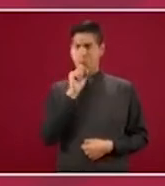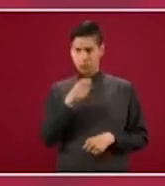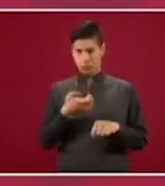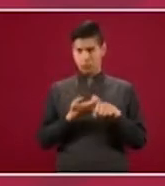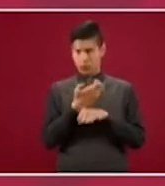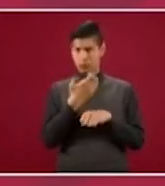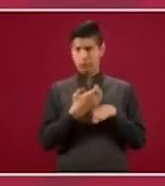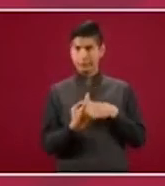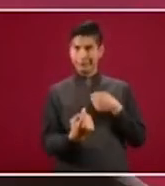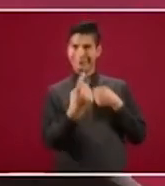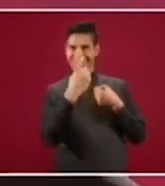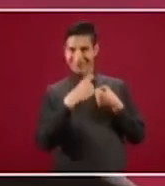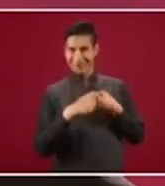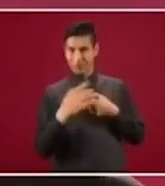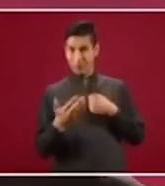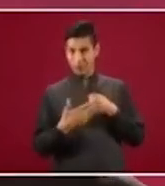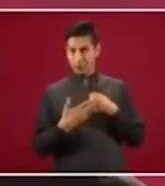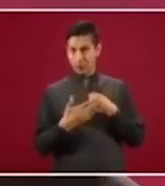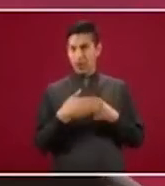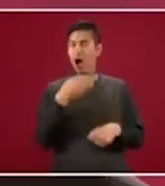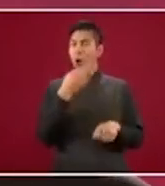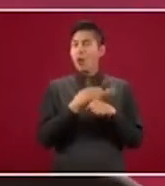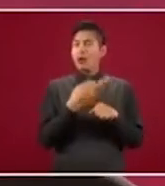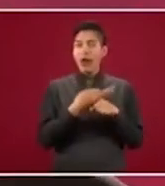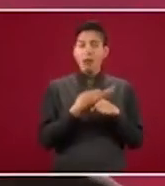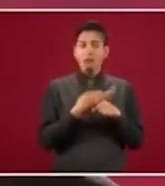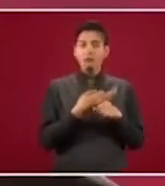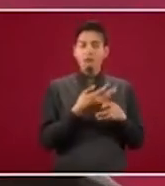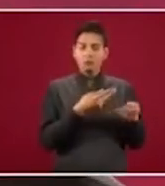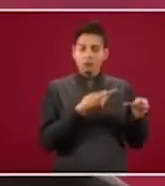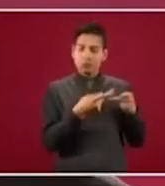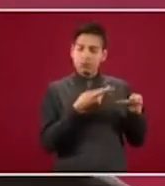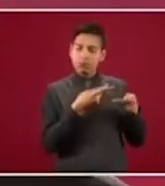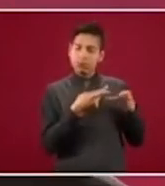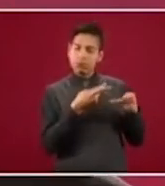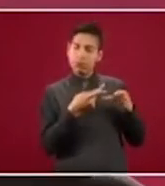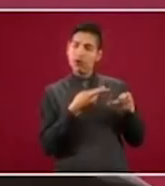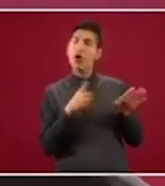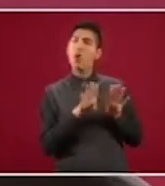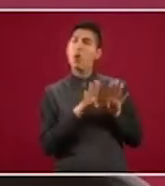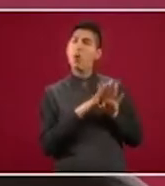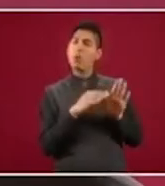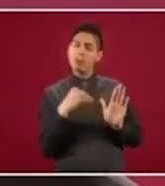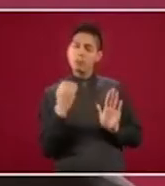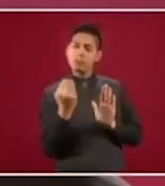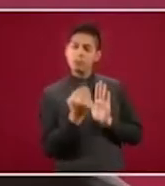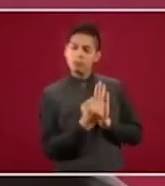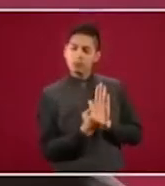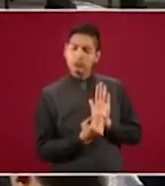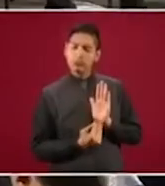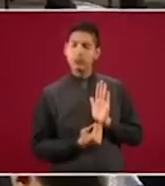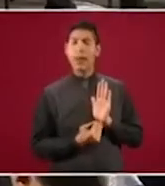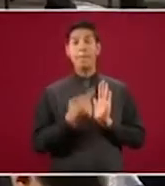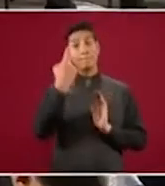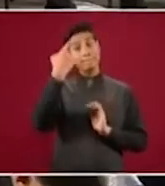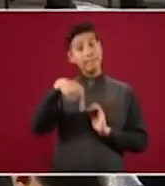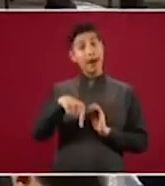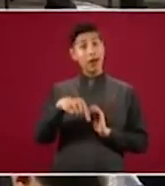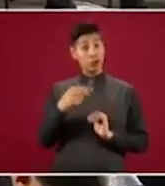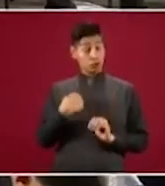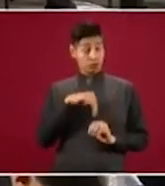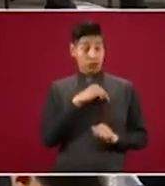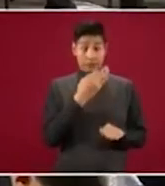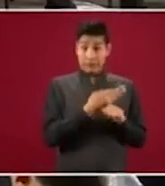ya en este acercamiento para lograr no solo regular, sino profesionalizar y tener justamente, nos tenemos que